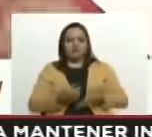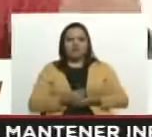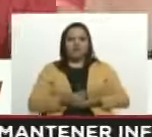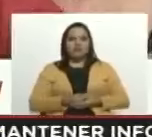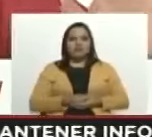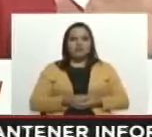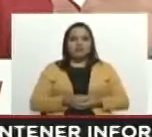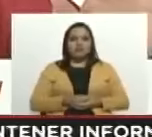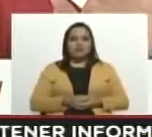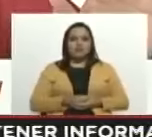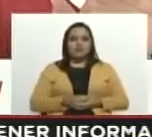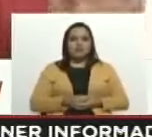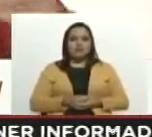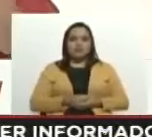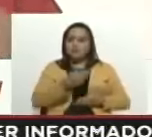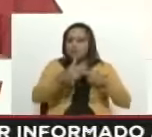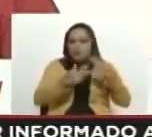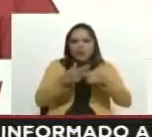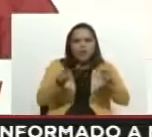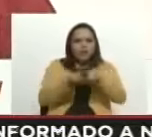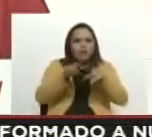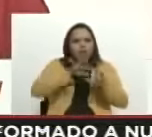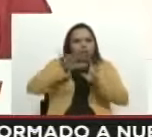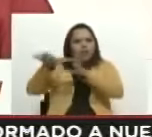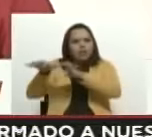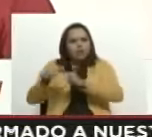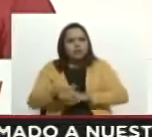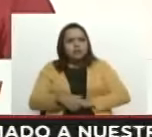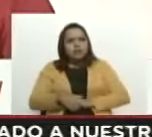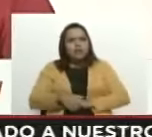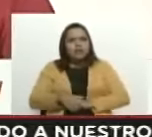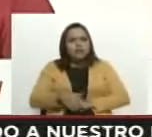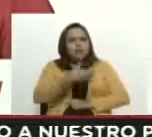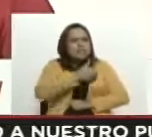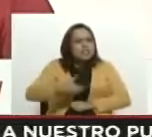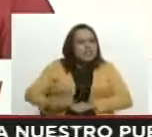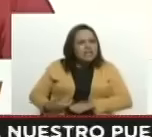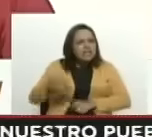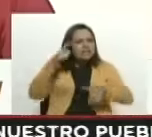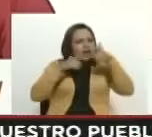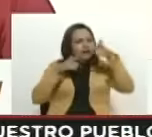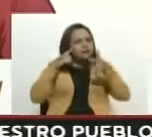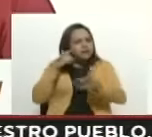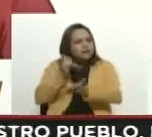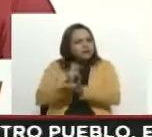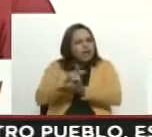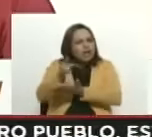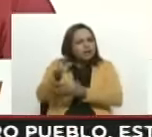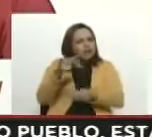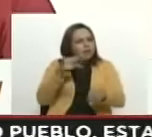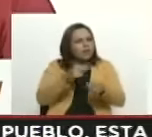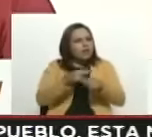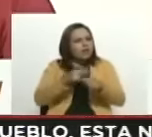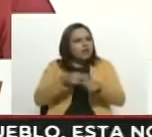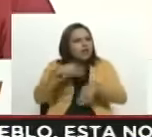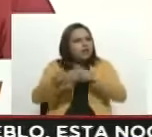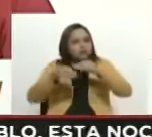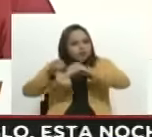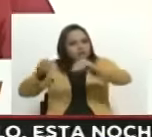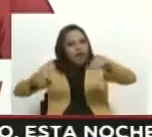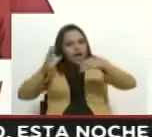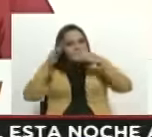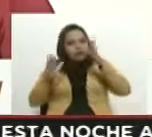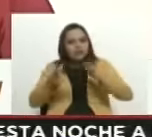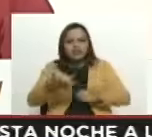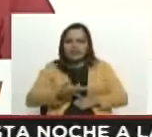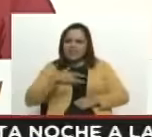No había ocurrido nada de esto. Y el comandante Chávez lo percibió como un peligro. Y le hizo un llamado de atención, no, vale,